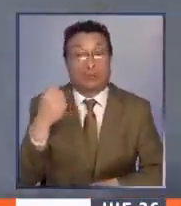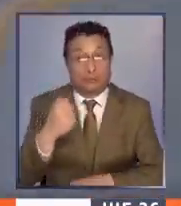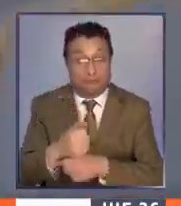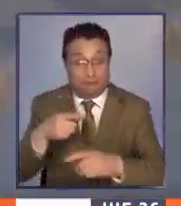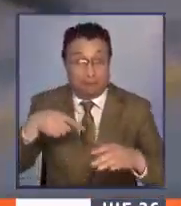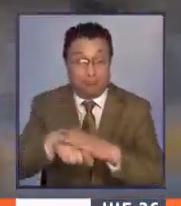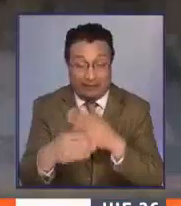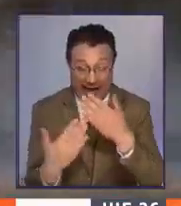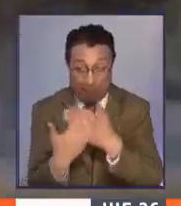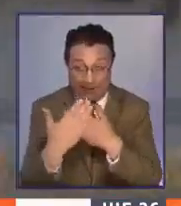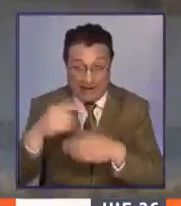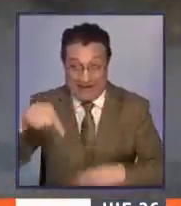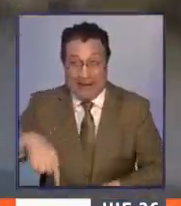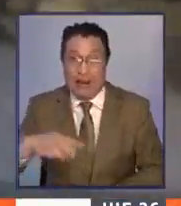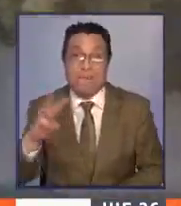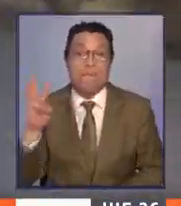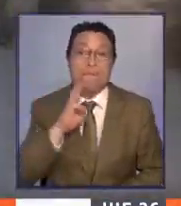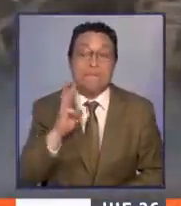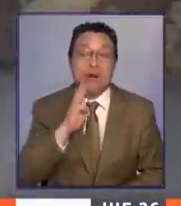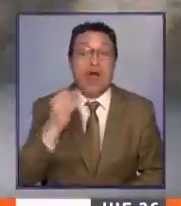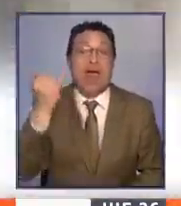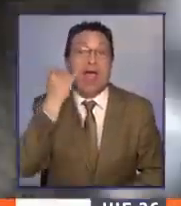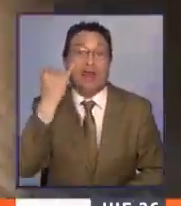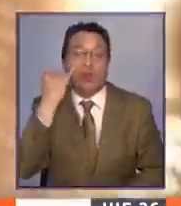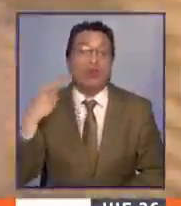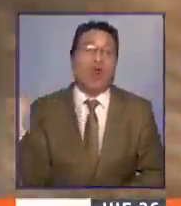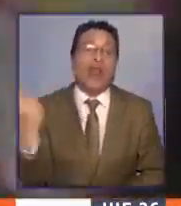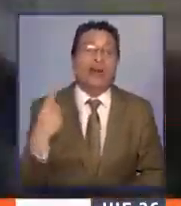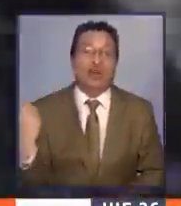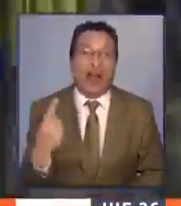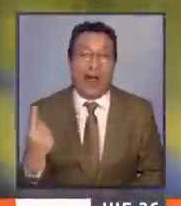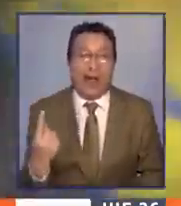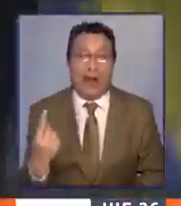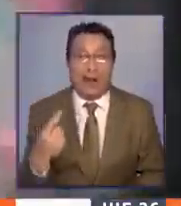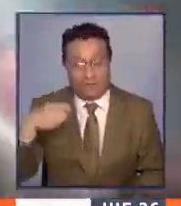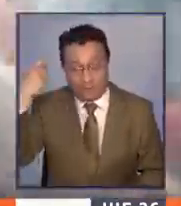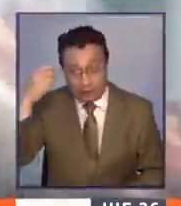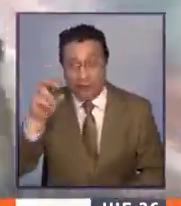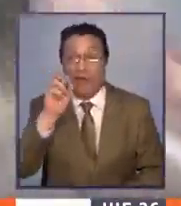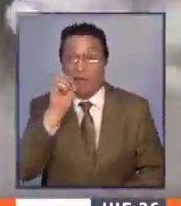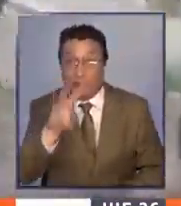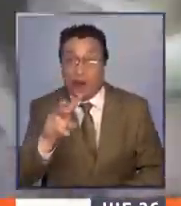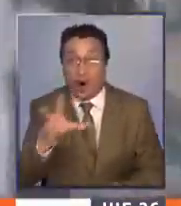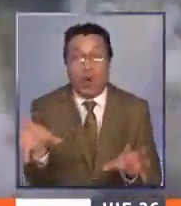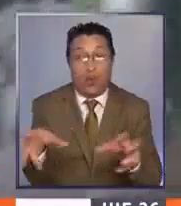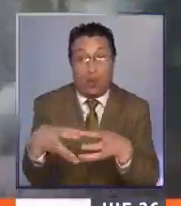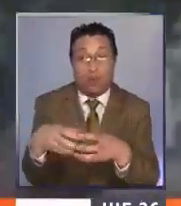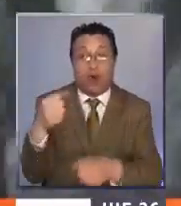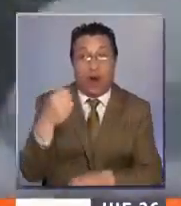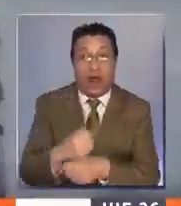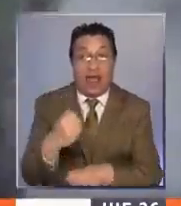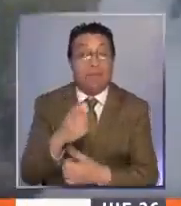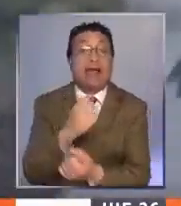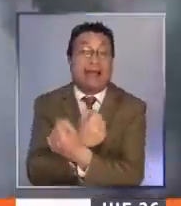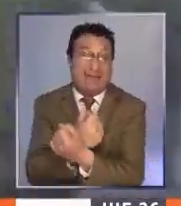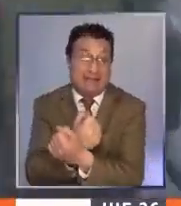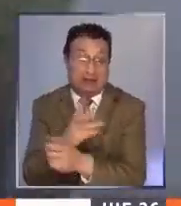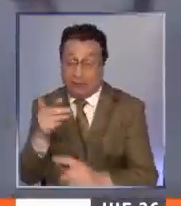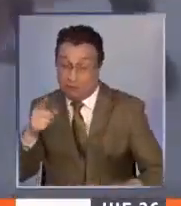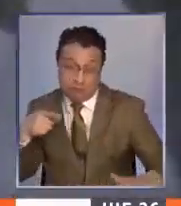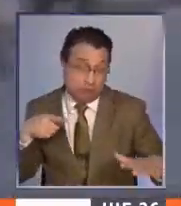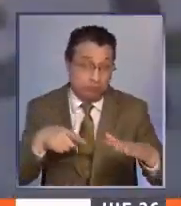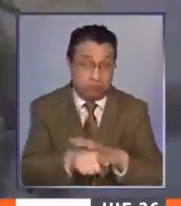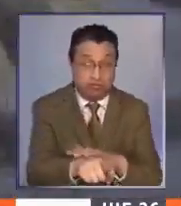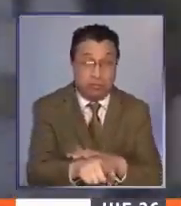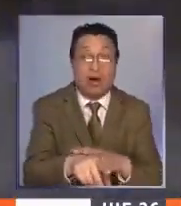la mañana de este miércoles en el Instituto Nacional. En el video se ve como un grupo de carabineros ingresa al establecimiento y